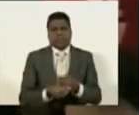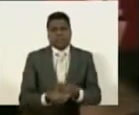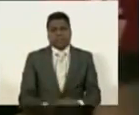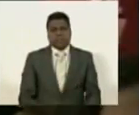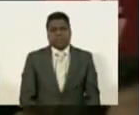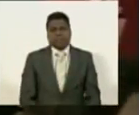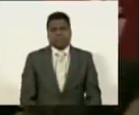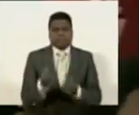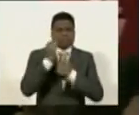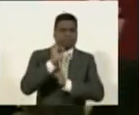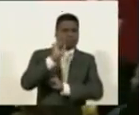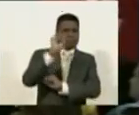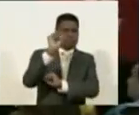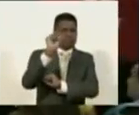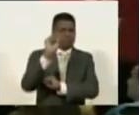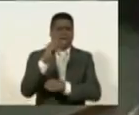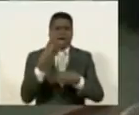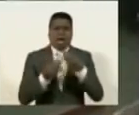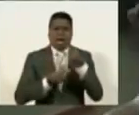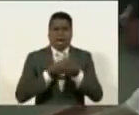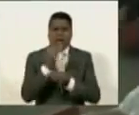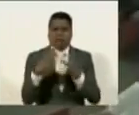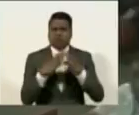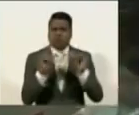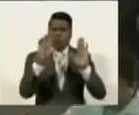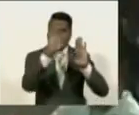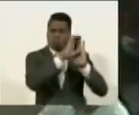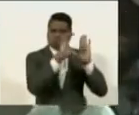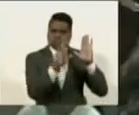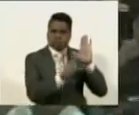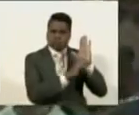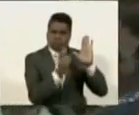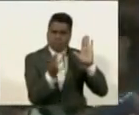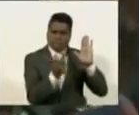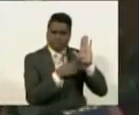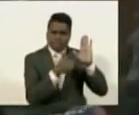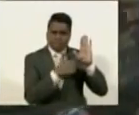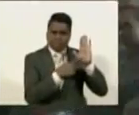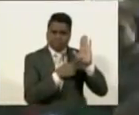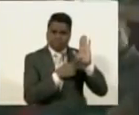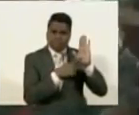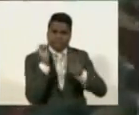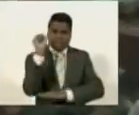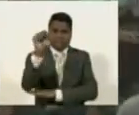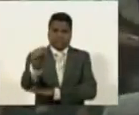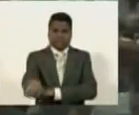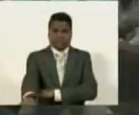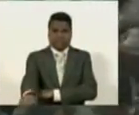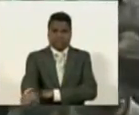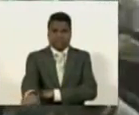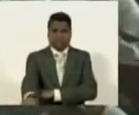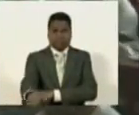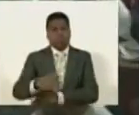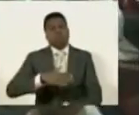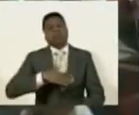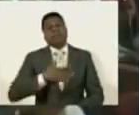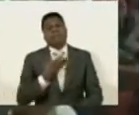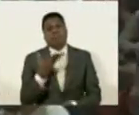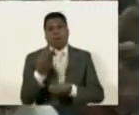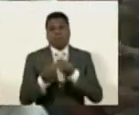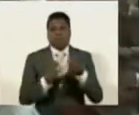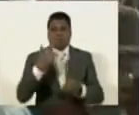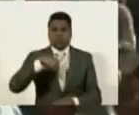combatir entonces en el marco de nuestra Constitución y derrotar, como es posible y como lo